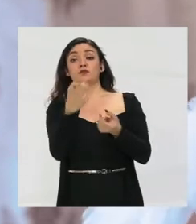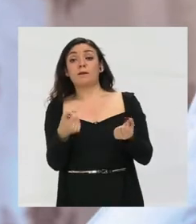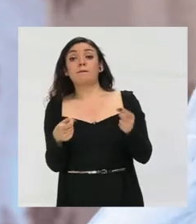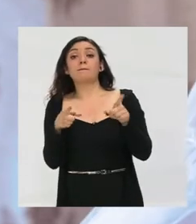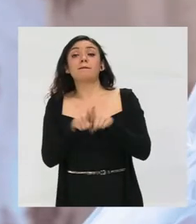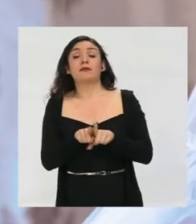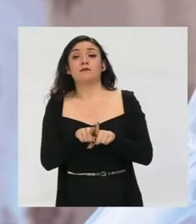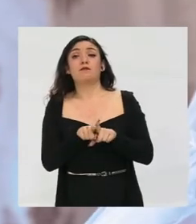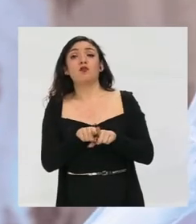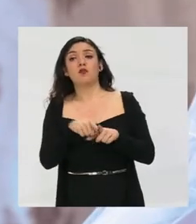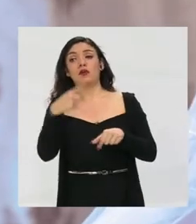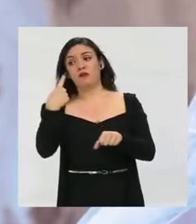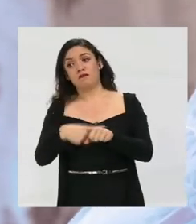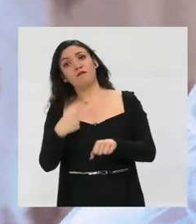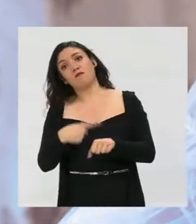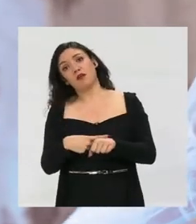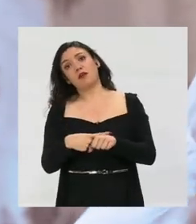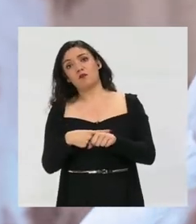Con los mismos